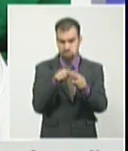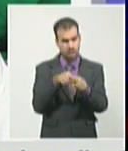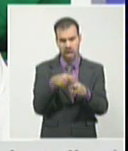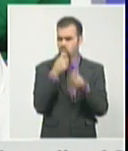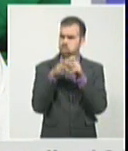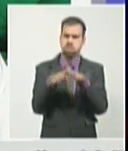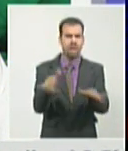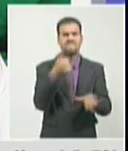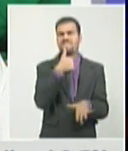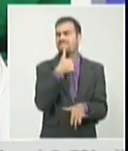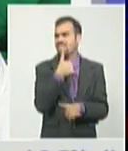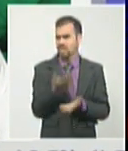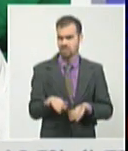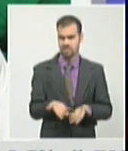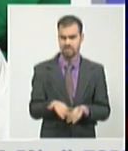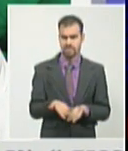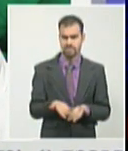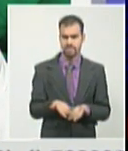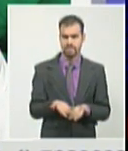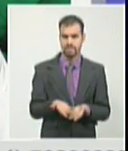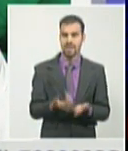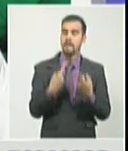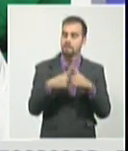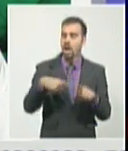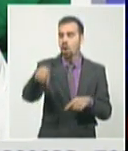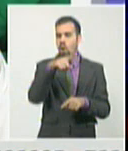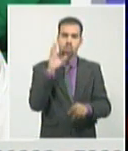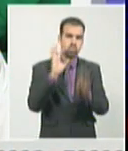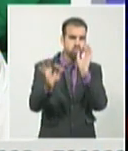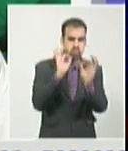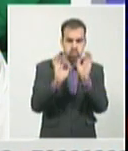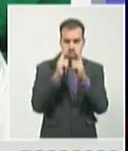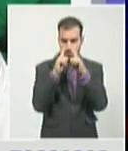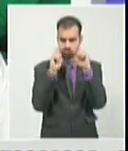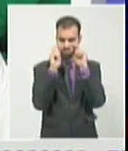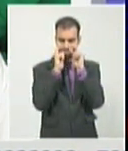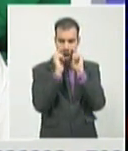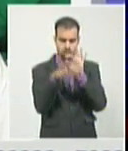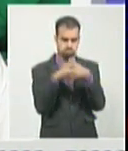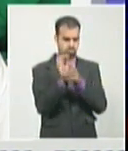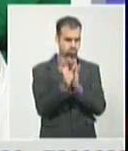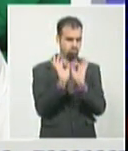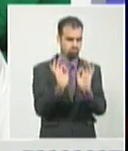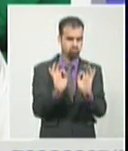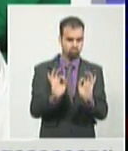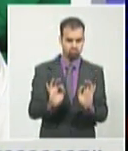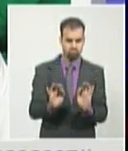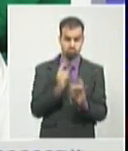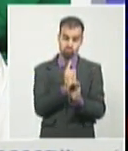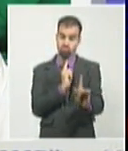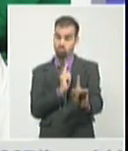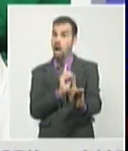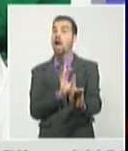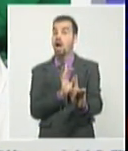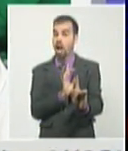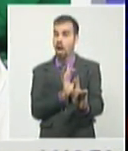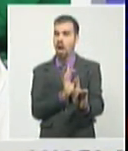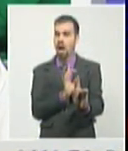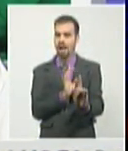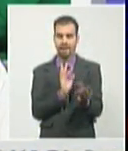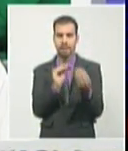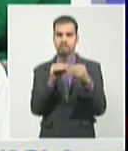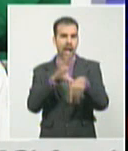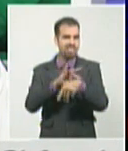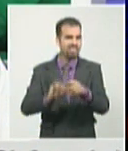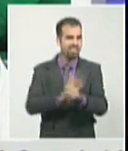cuando usted se protege pues realmente usted logra evitar la transmisión